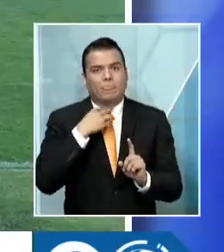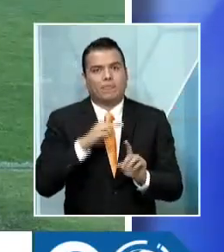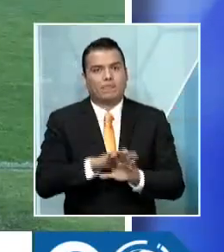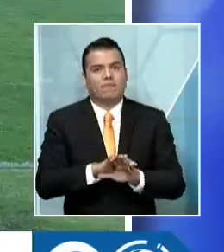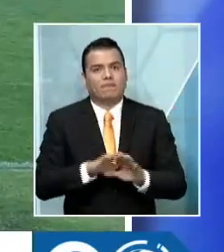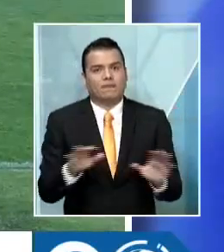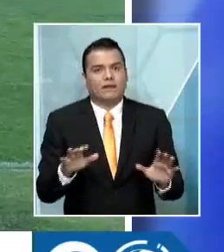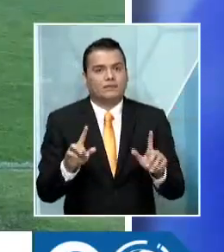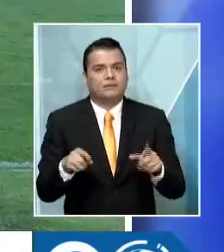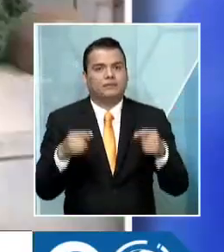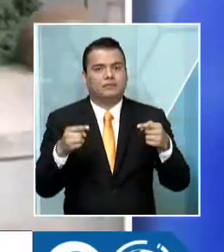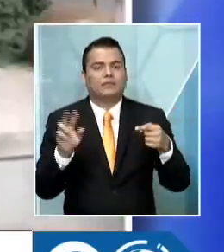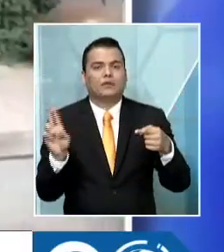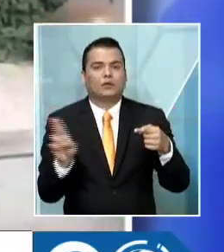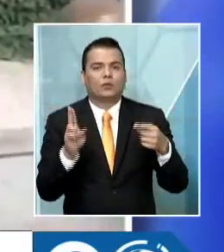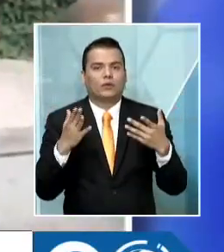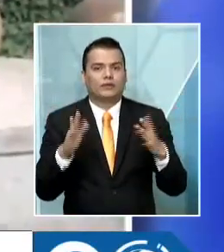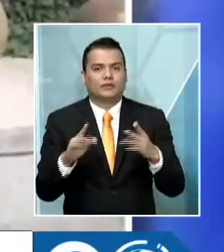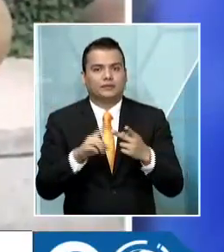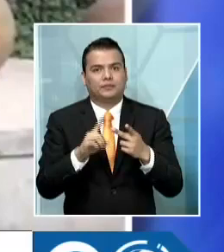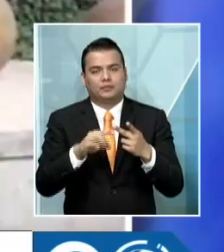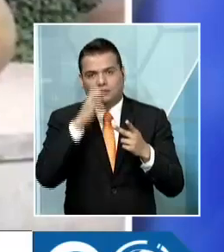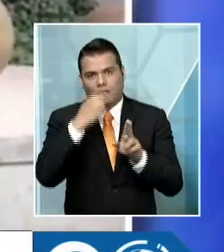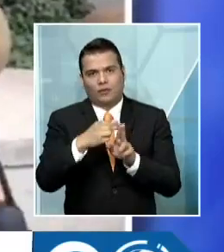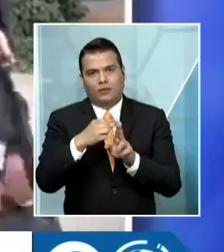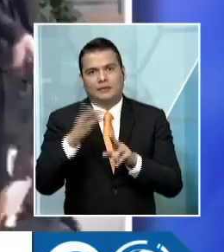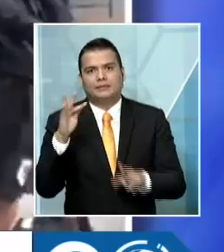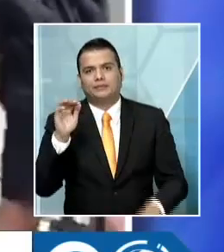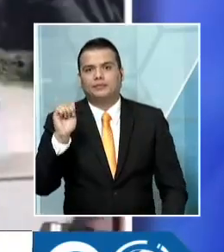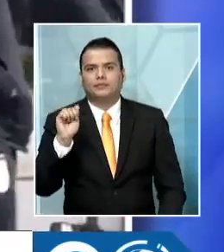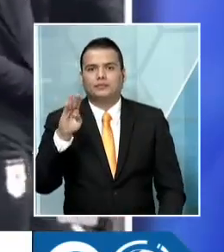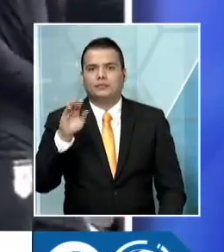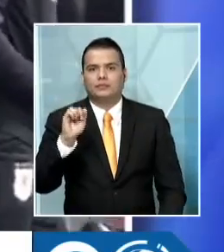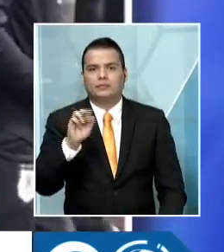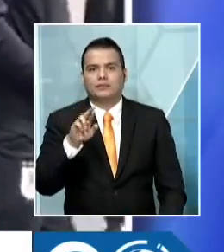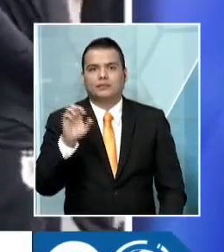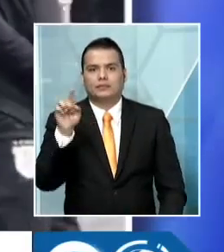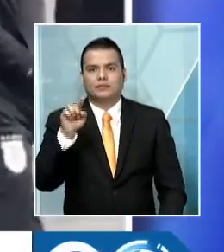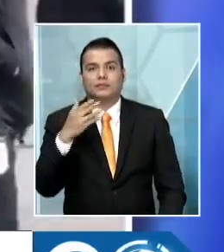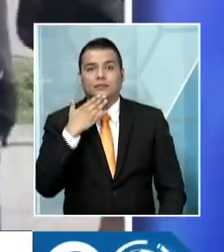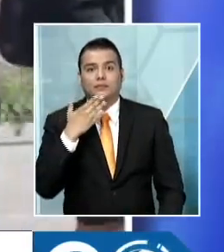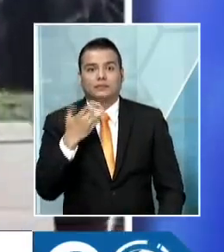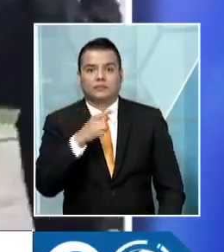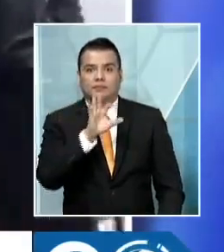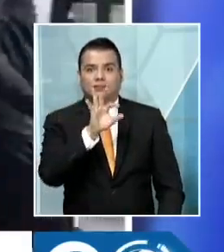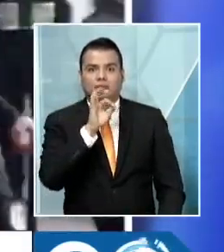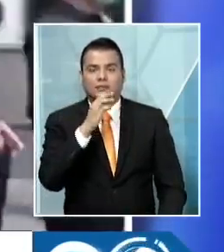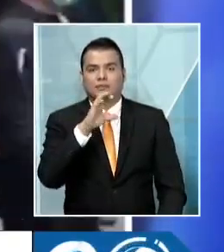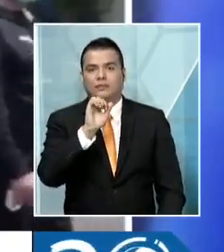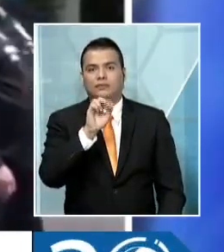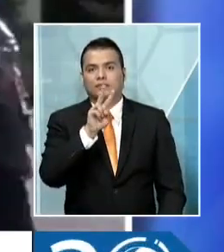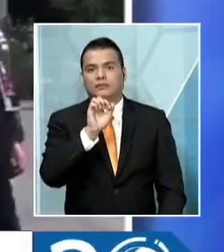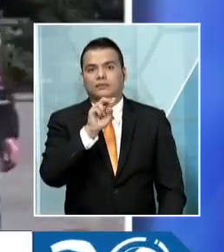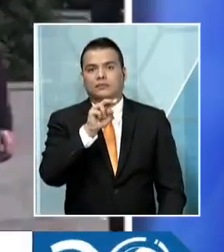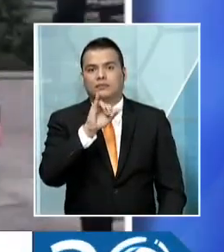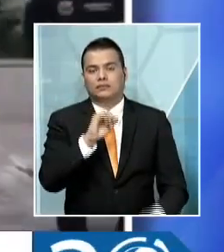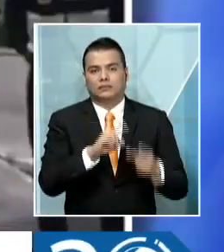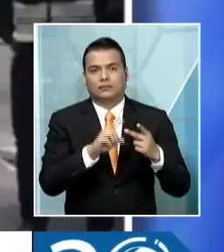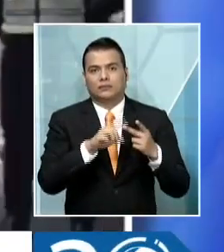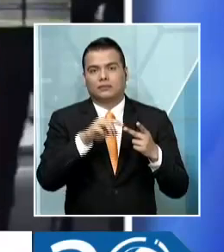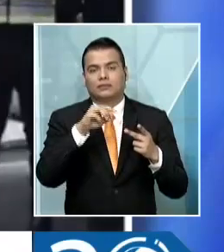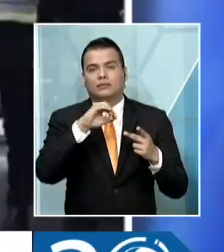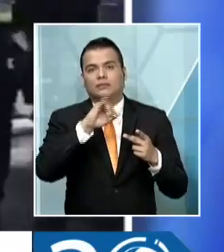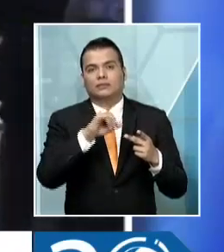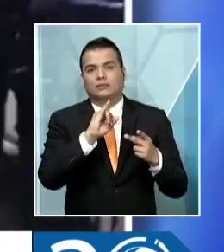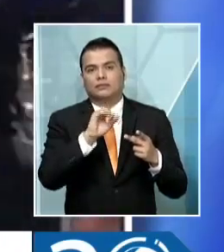Barranquilla ante el equipo de Uruguay. El maestro Tavares, el entrenador de los charrúas, convocó a Cavani y a José María Jiménez, ya recuperado